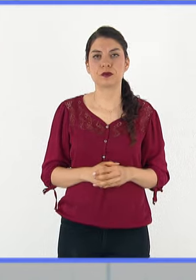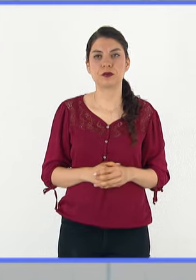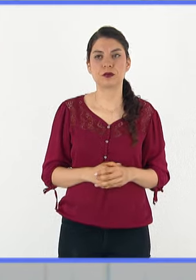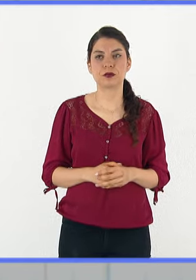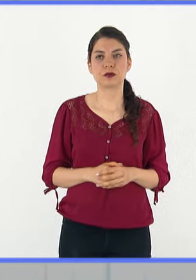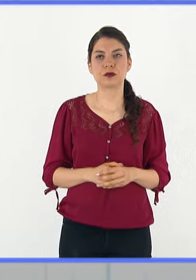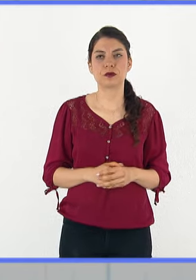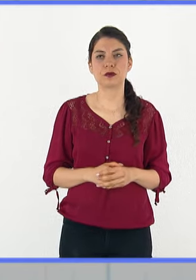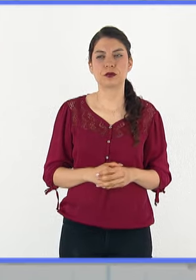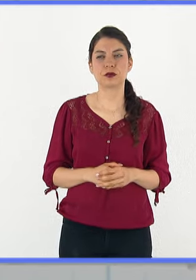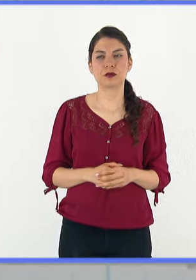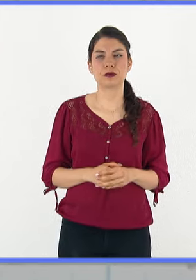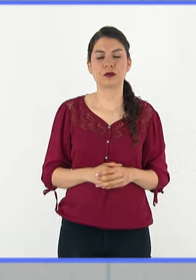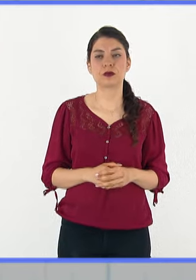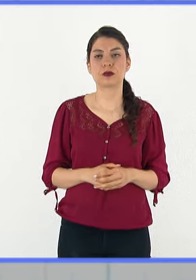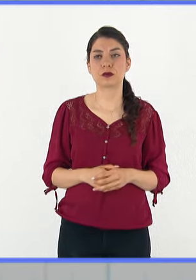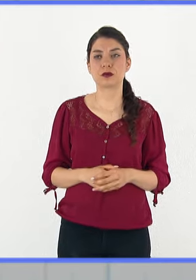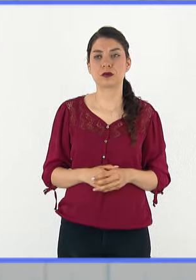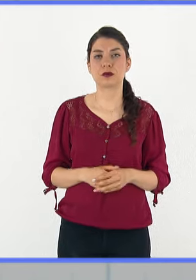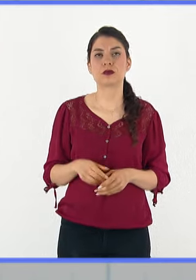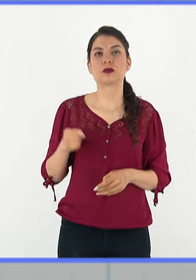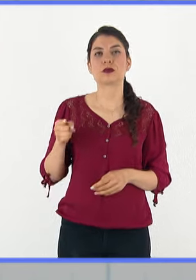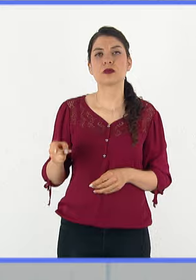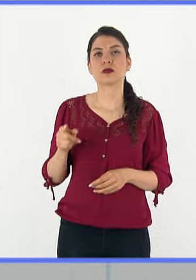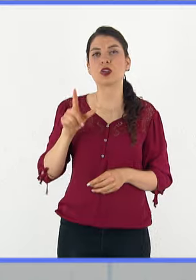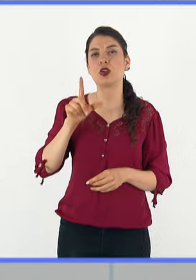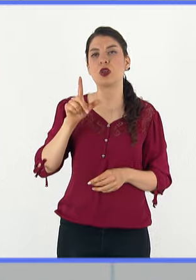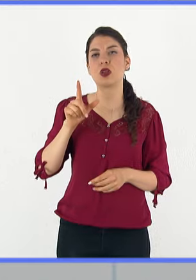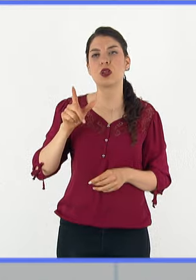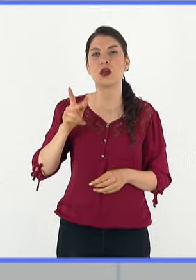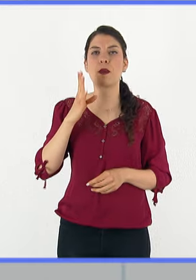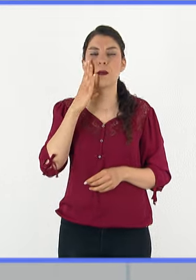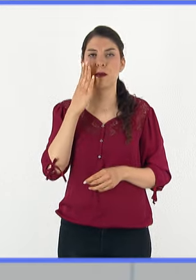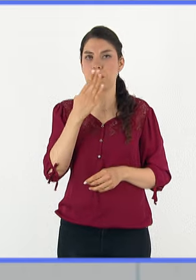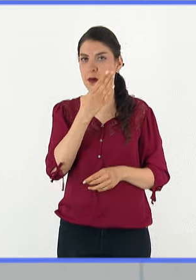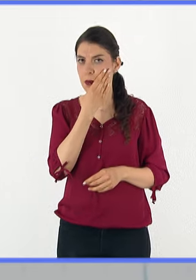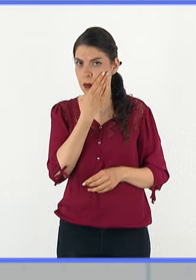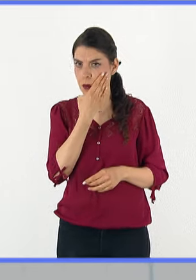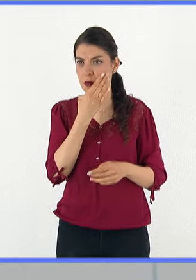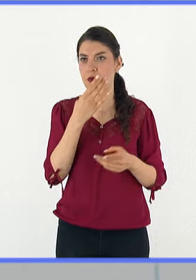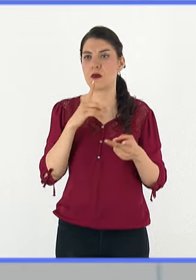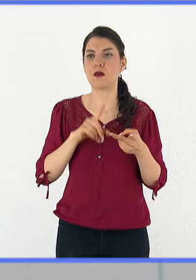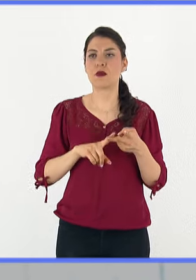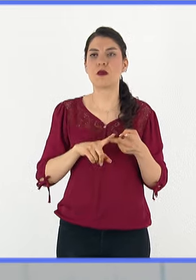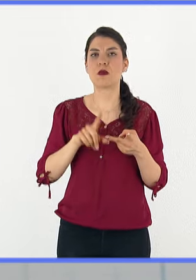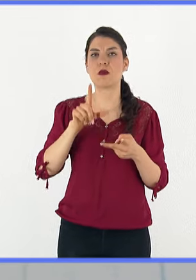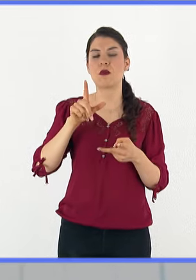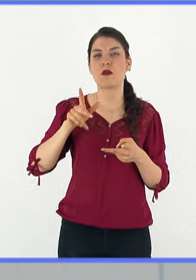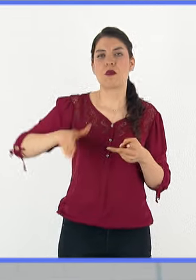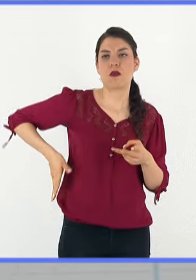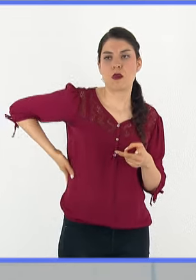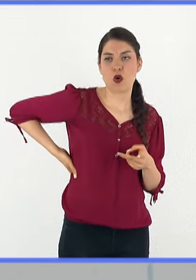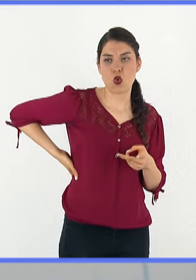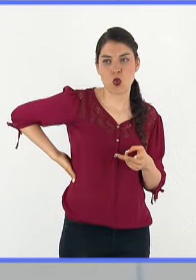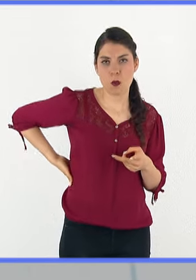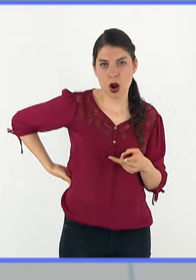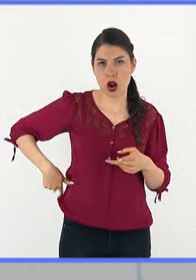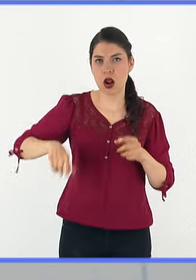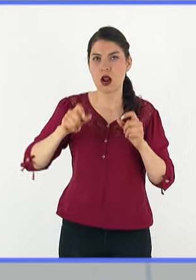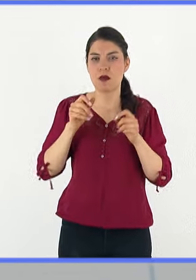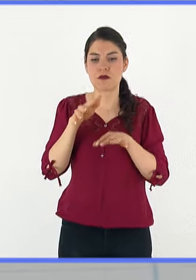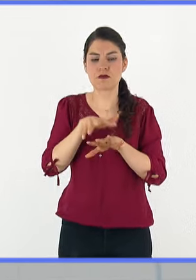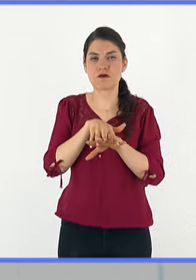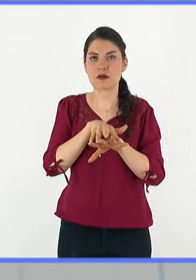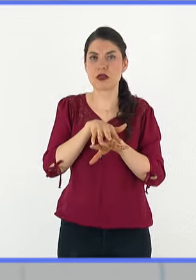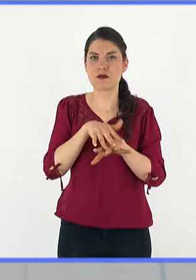rendimientos es lumbar también glúteo uno de mis pies No pisa bien desde junio